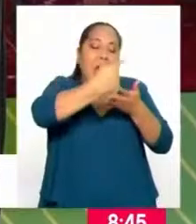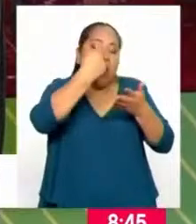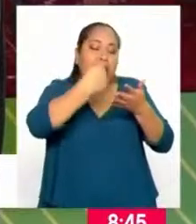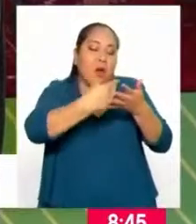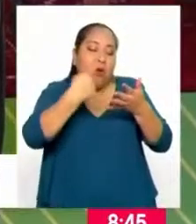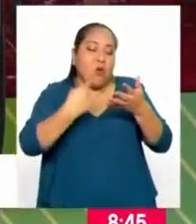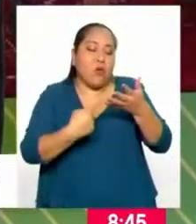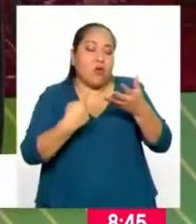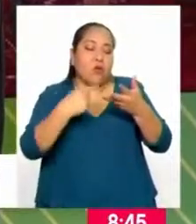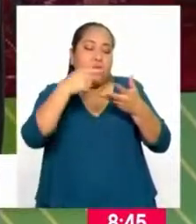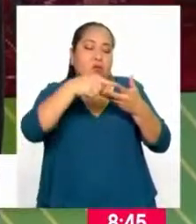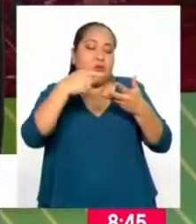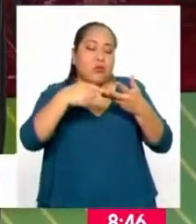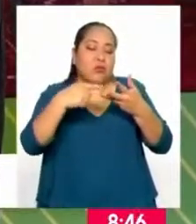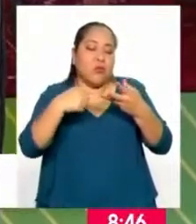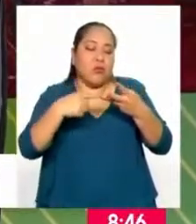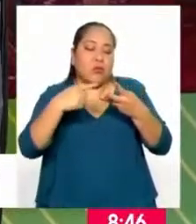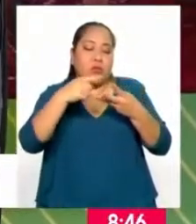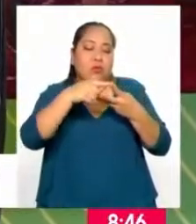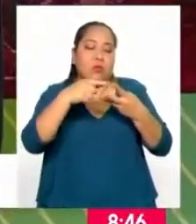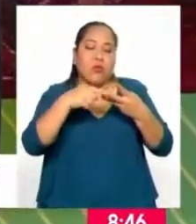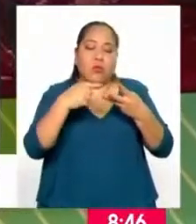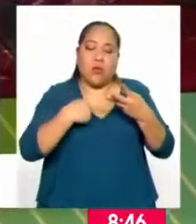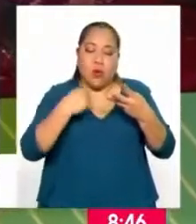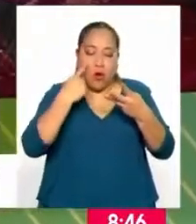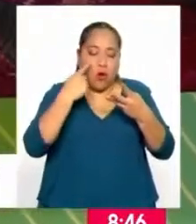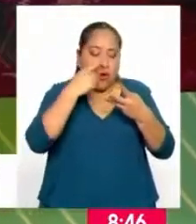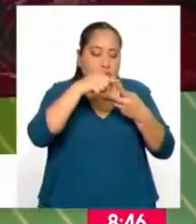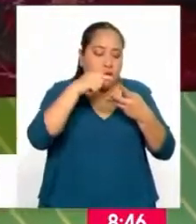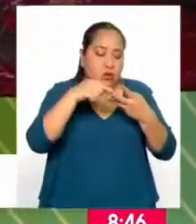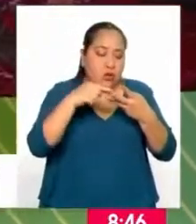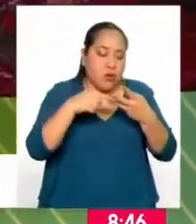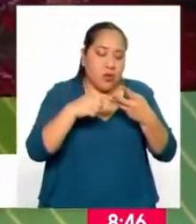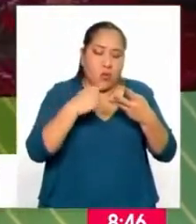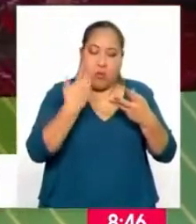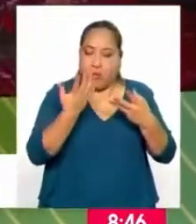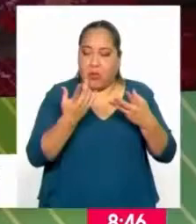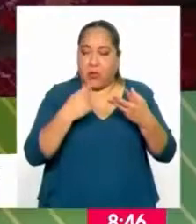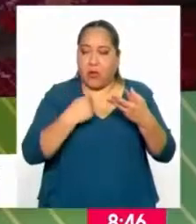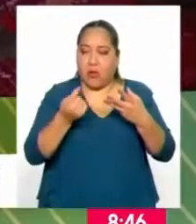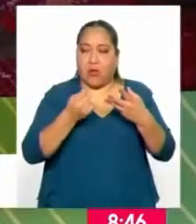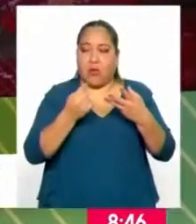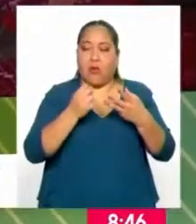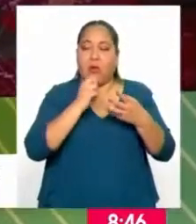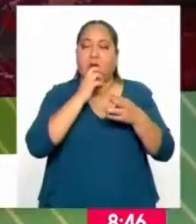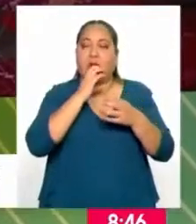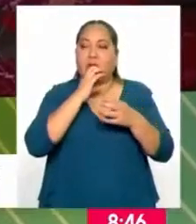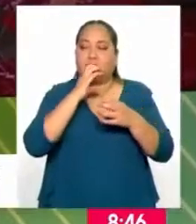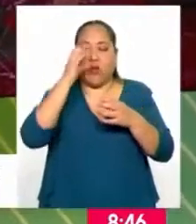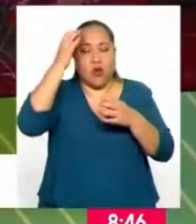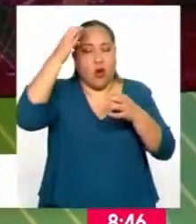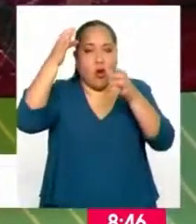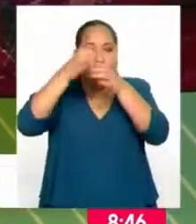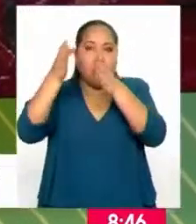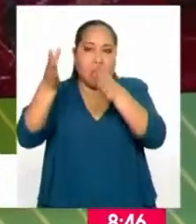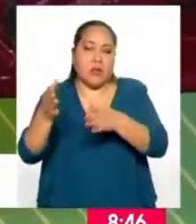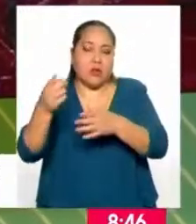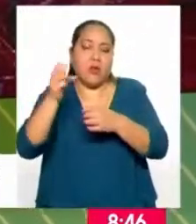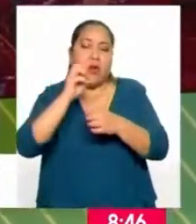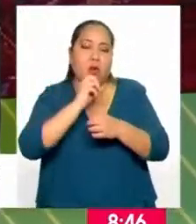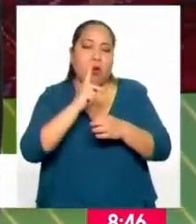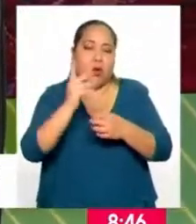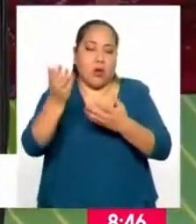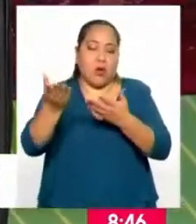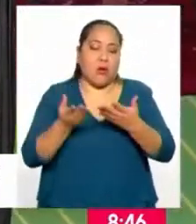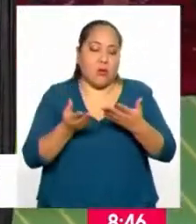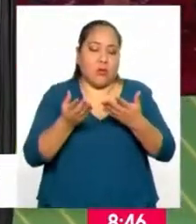poder controvertirlos, refutarlos, controlarlos. El Congreso contesta y dice, bueno, la devolución no